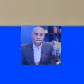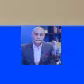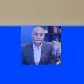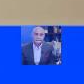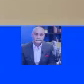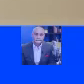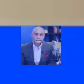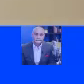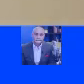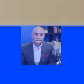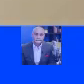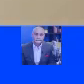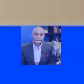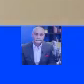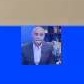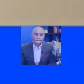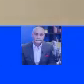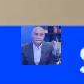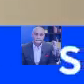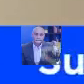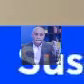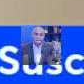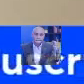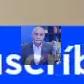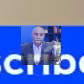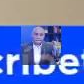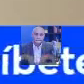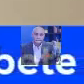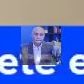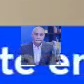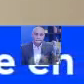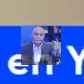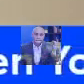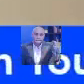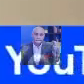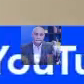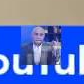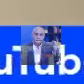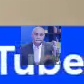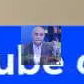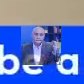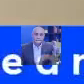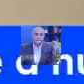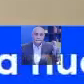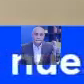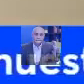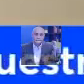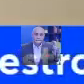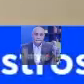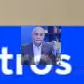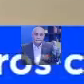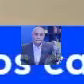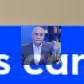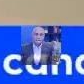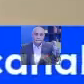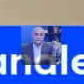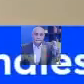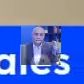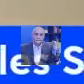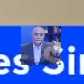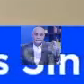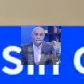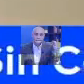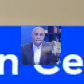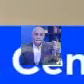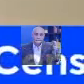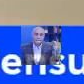anti-inmigrantes y ofensivas de los ultraconservadores en Estados Unidos. Y eso, por supuesto, que tiene un impacto que se ve